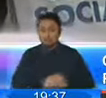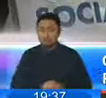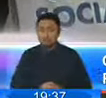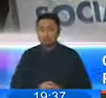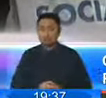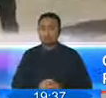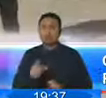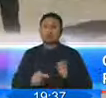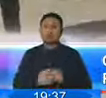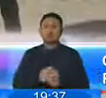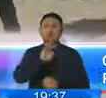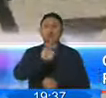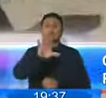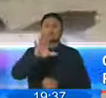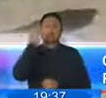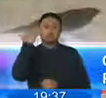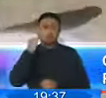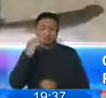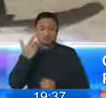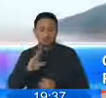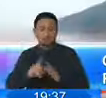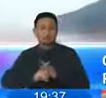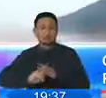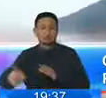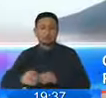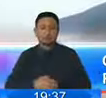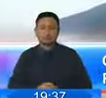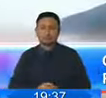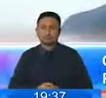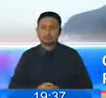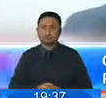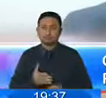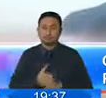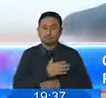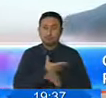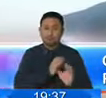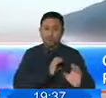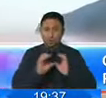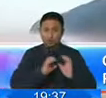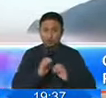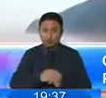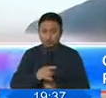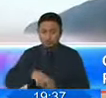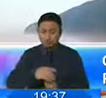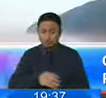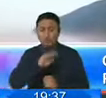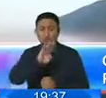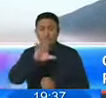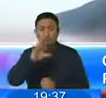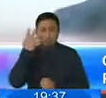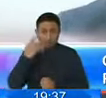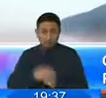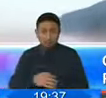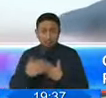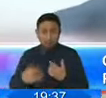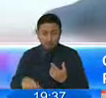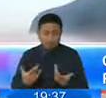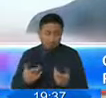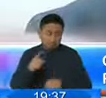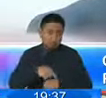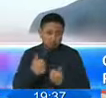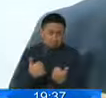moradores tienen 45 días para abandonarlos. Una conversación habíamos llegado a que esto se dé en 45 días. Nos parece un